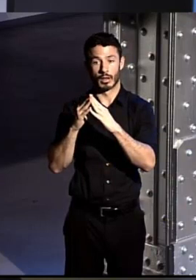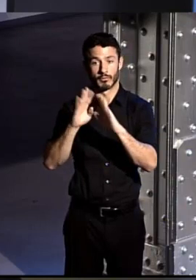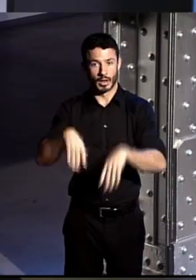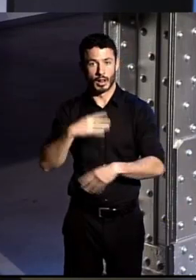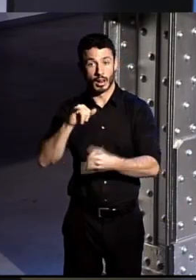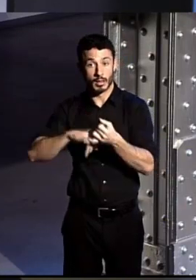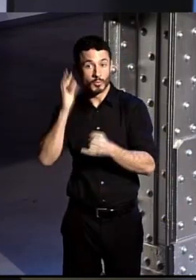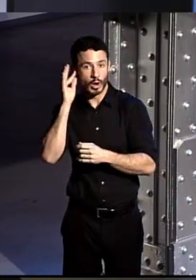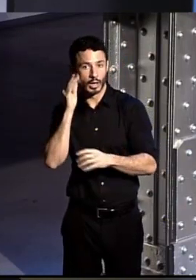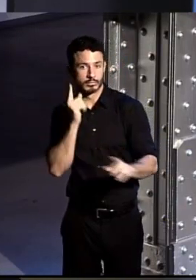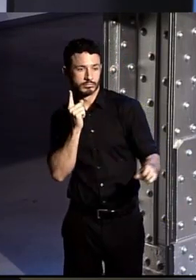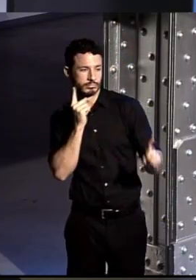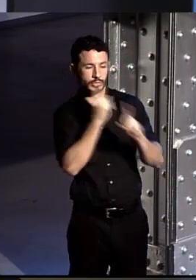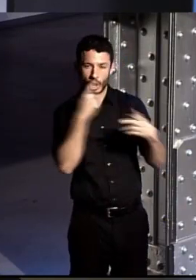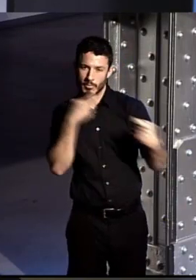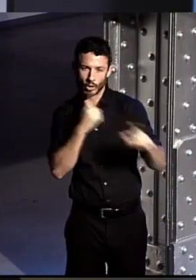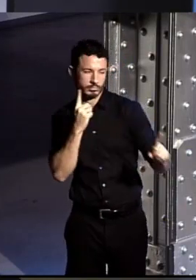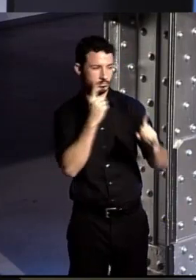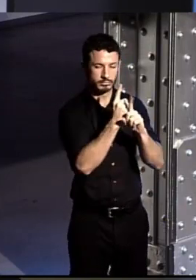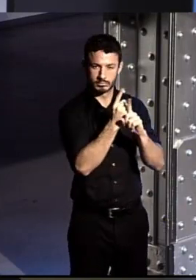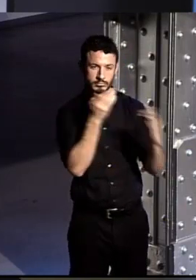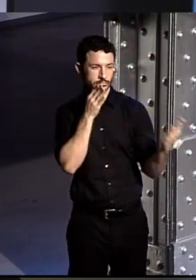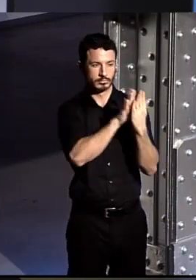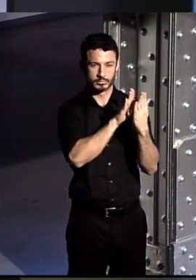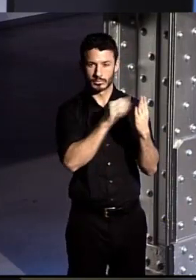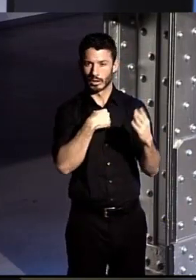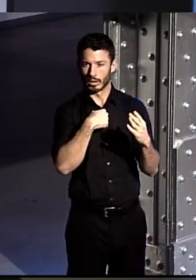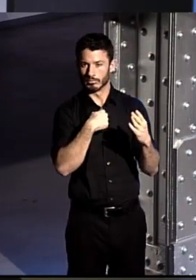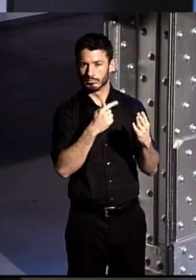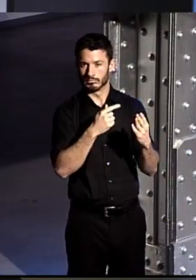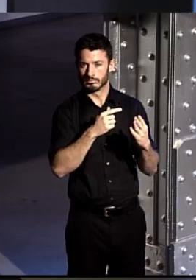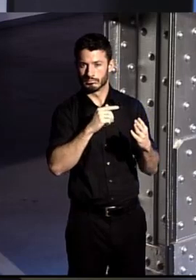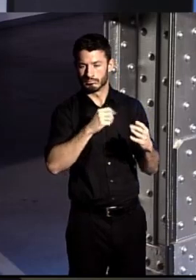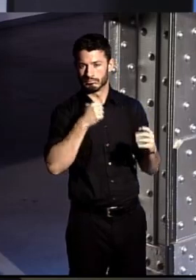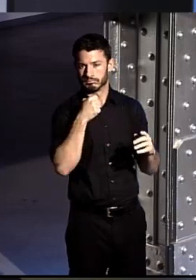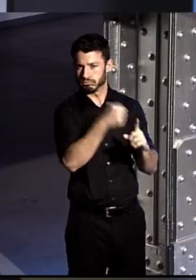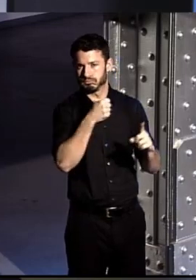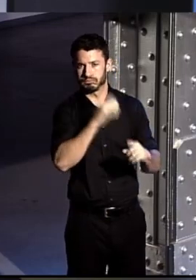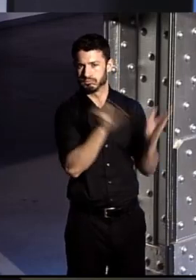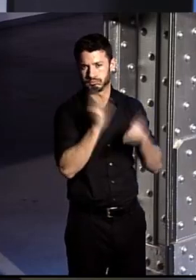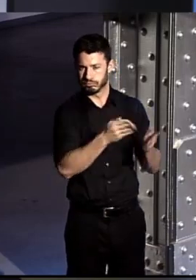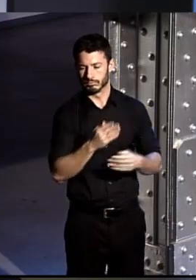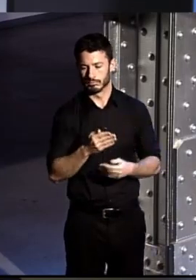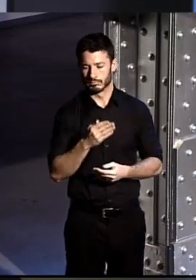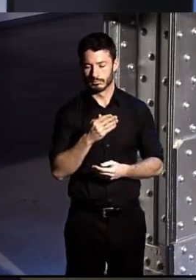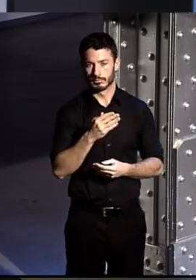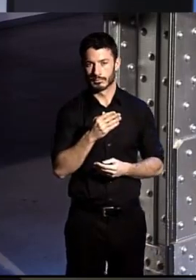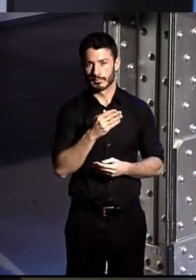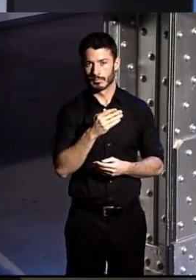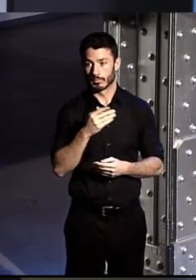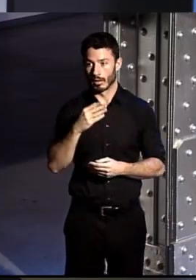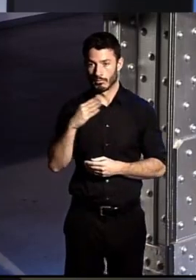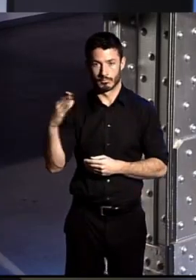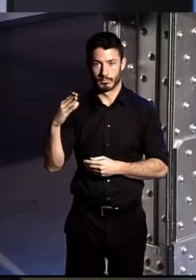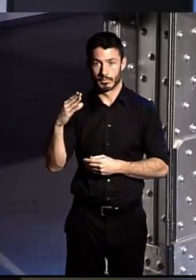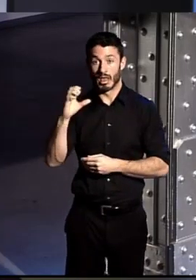ese varón, con ese enemigo de su marido. Le da una paliza, literalmente. Y cuando César Cascabel, porque no le dice